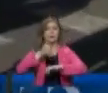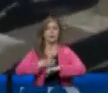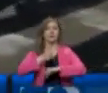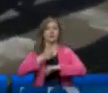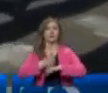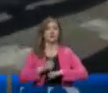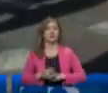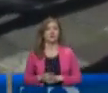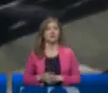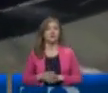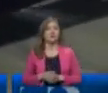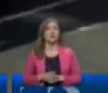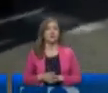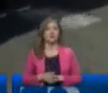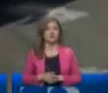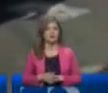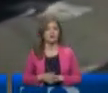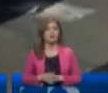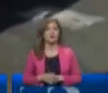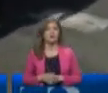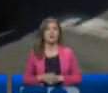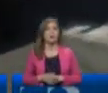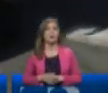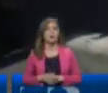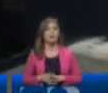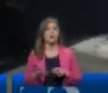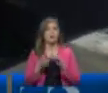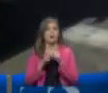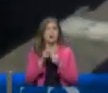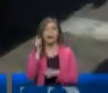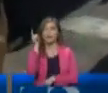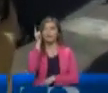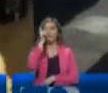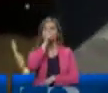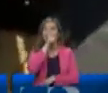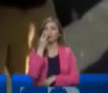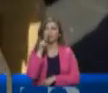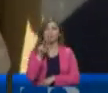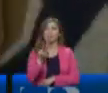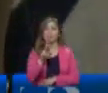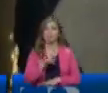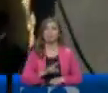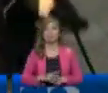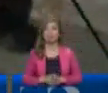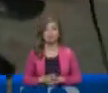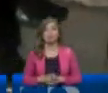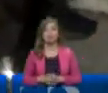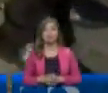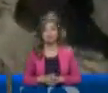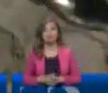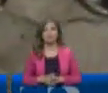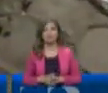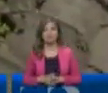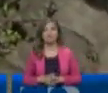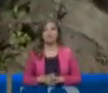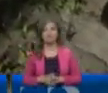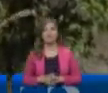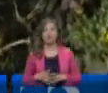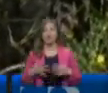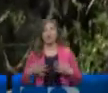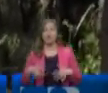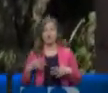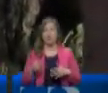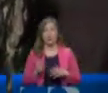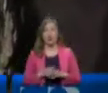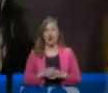porque aquí se ha vuelto un punto muy conflictivo. Mira, como podemos observar, es un tramo muy estrecho donde los vehículos prácticamente